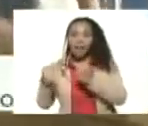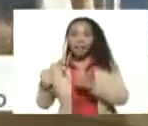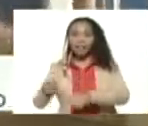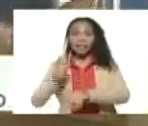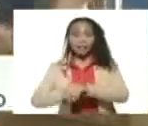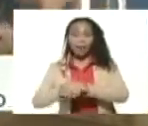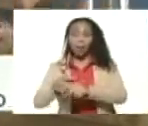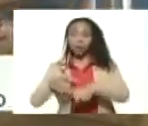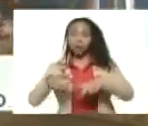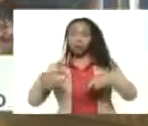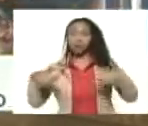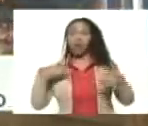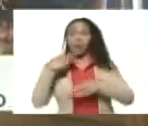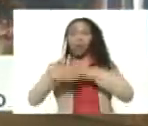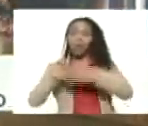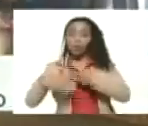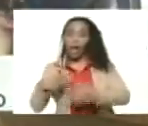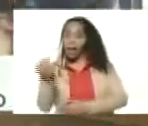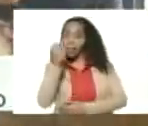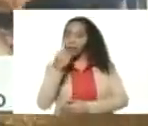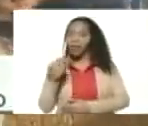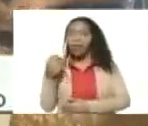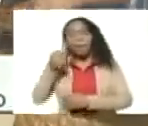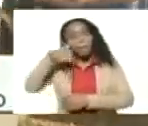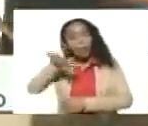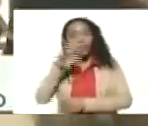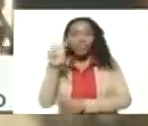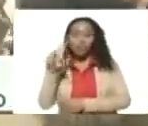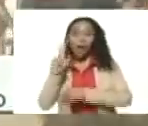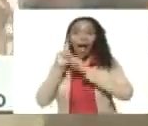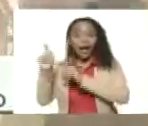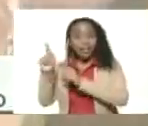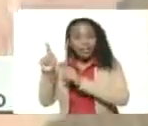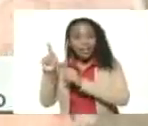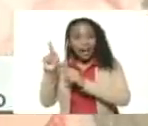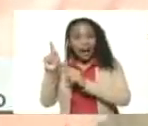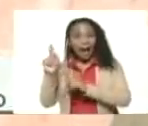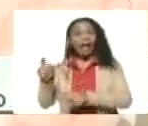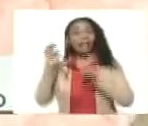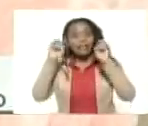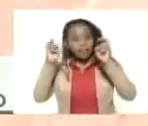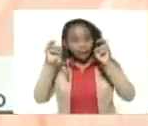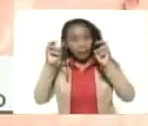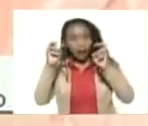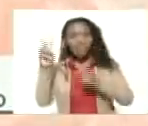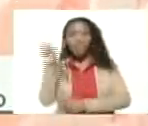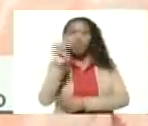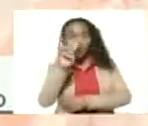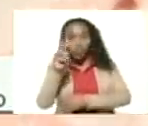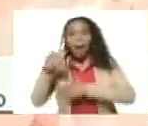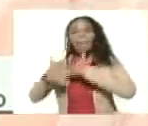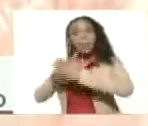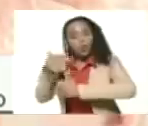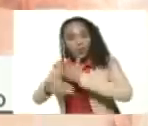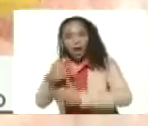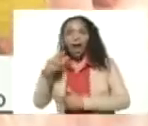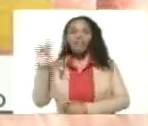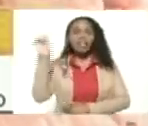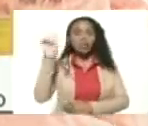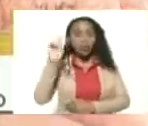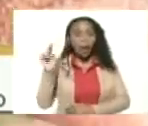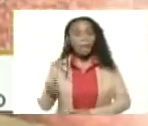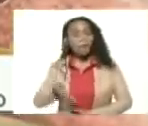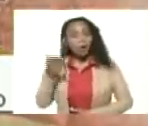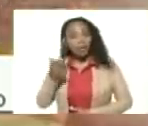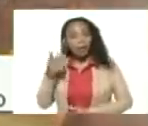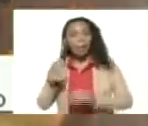hectáreas productivas para el alimento del pueblo de Venezuela. Esa es la meta. Una Venezuela productiva, una Venezuela potencia. El